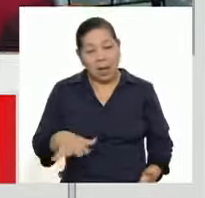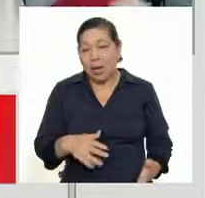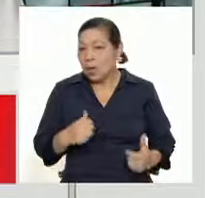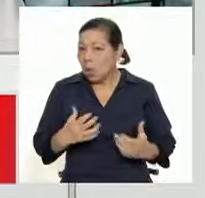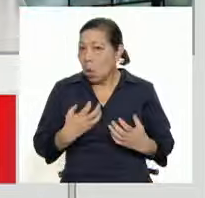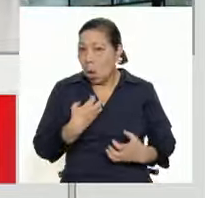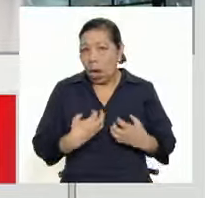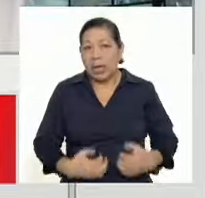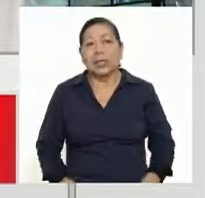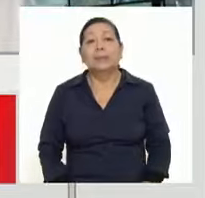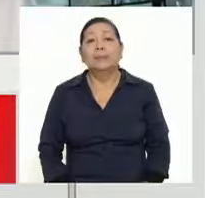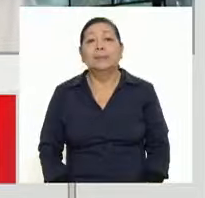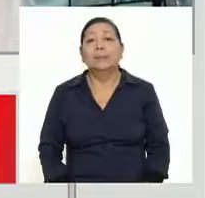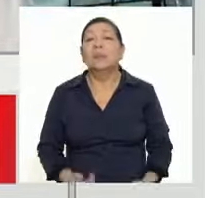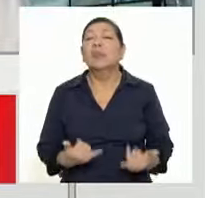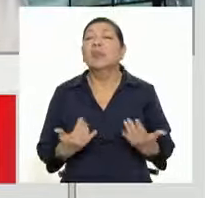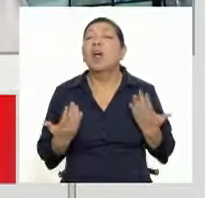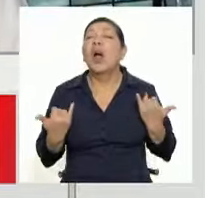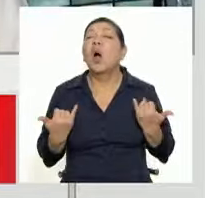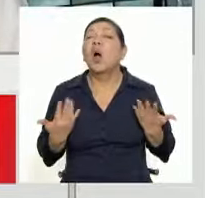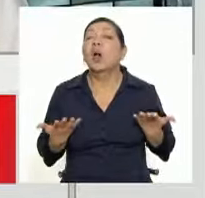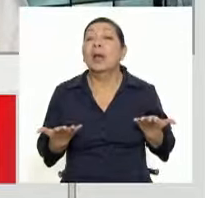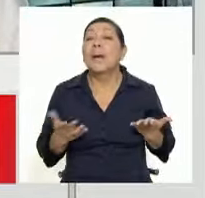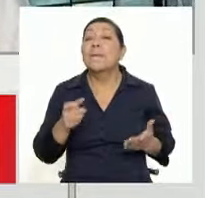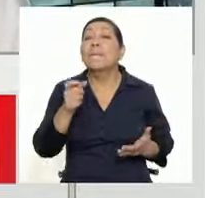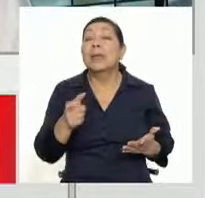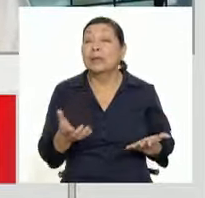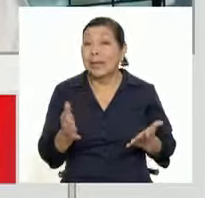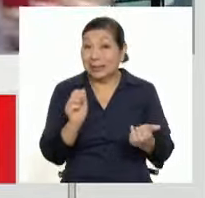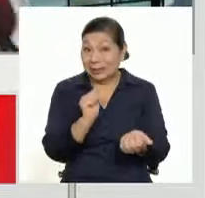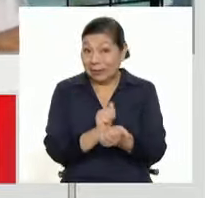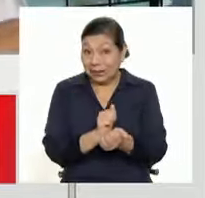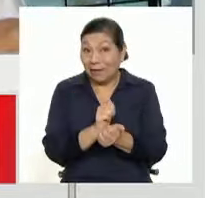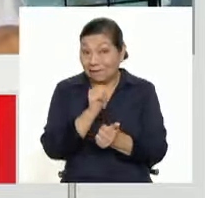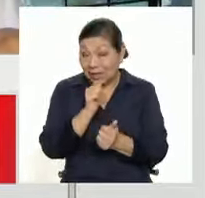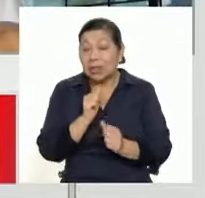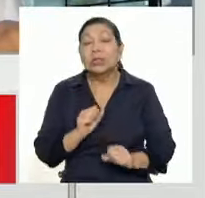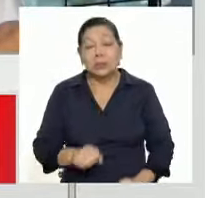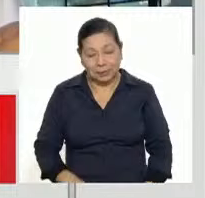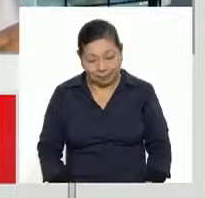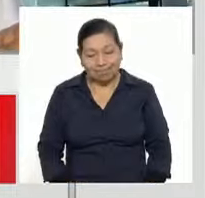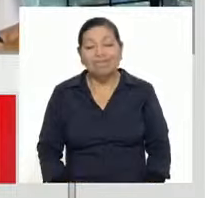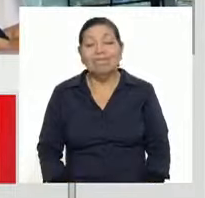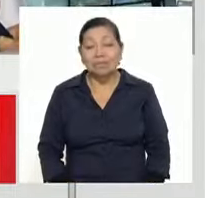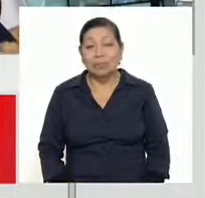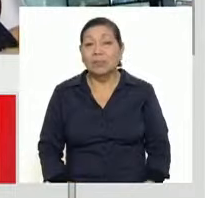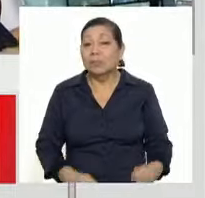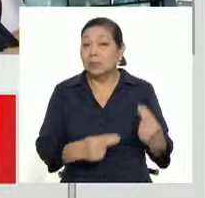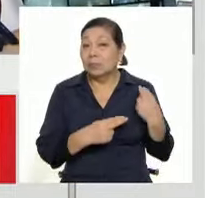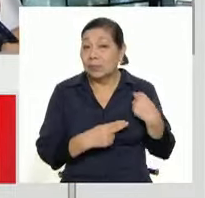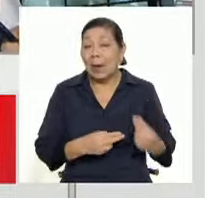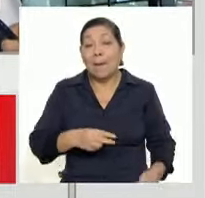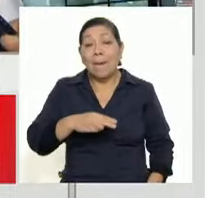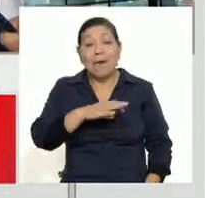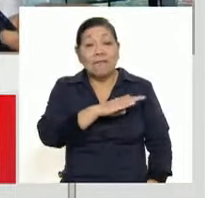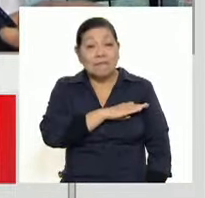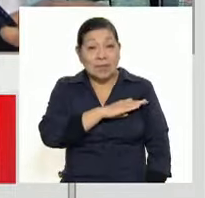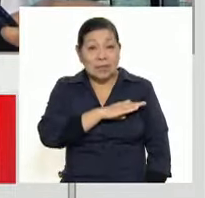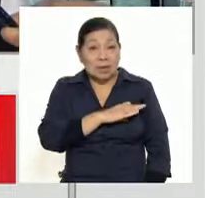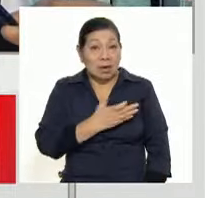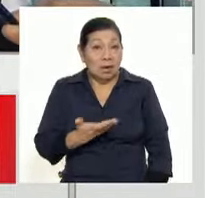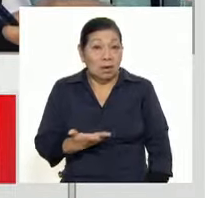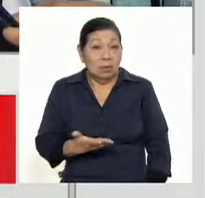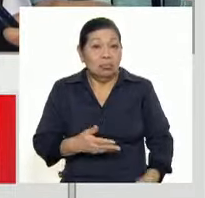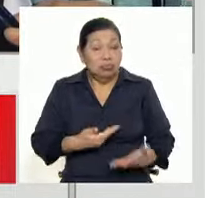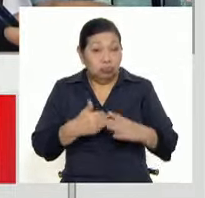Agustino. ¿Cuál es la situación actual en estos momentos de esta persona? ¿Está detenida todavía? Está detenida, está en manos ya del Ministerio Público, entiendo que va